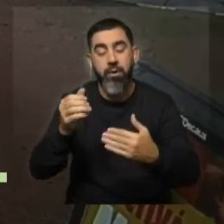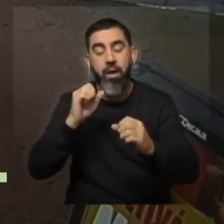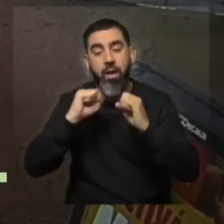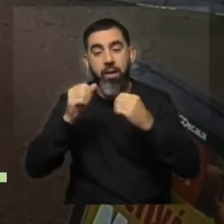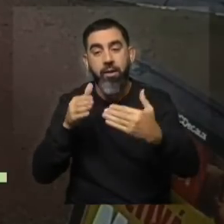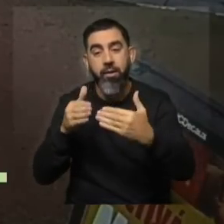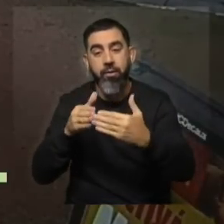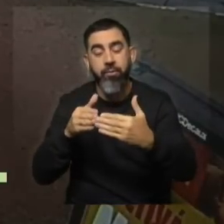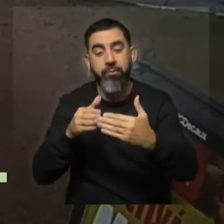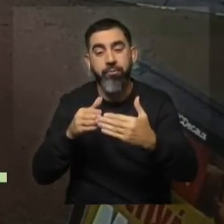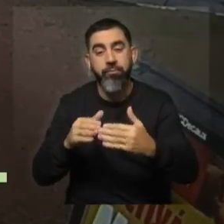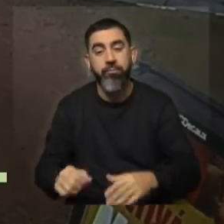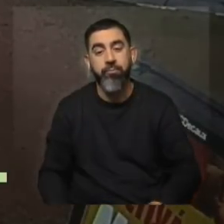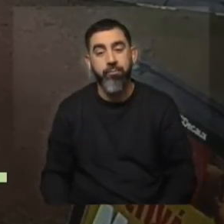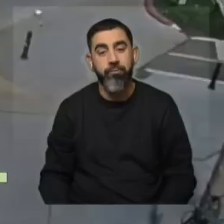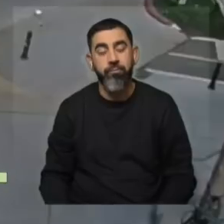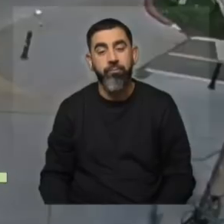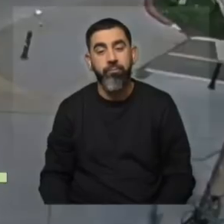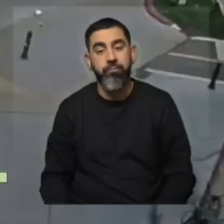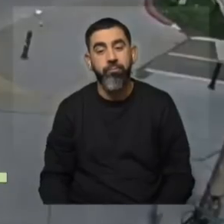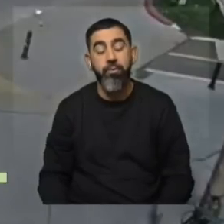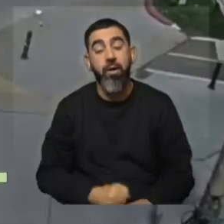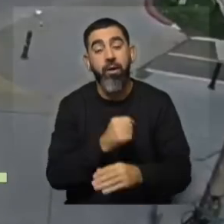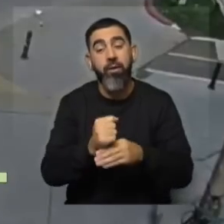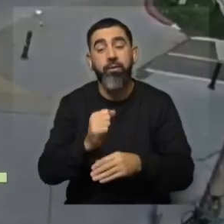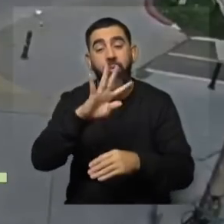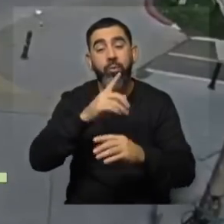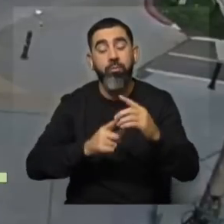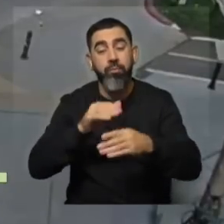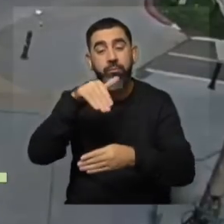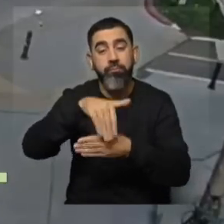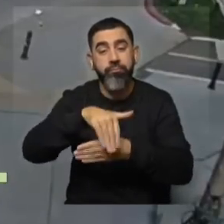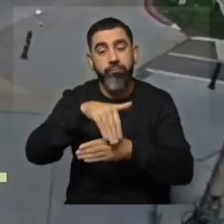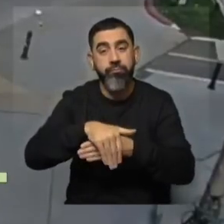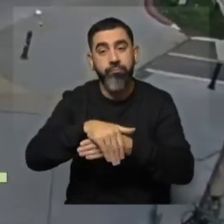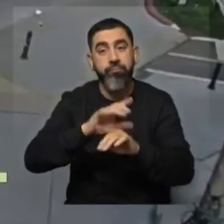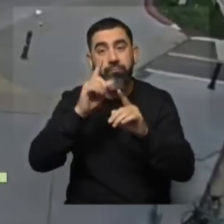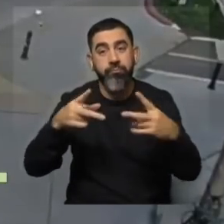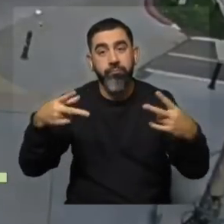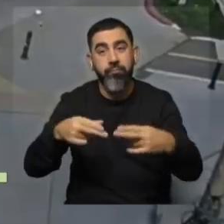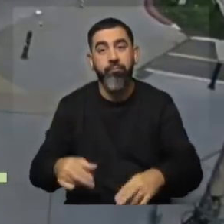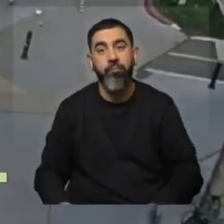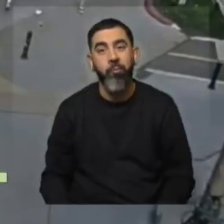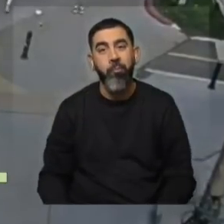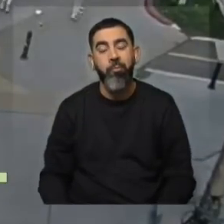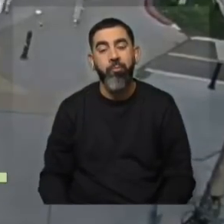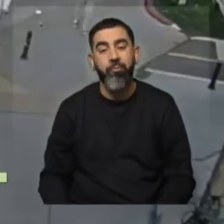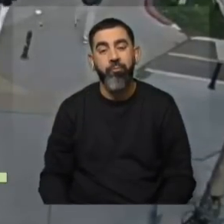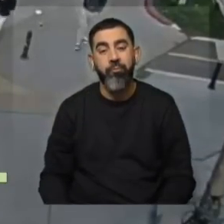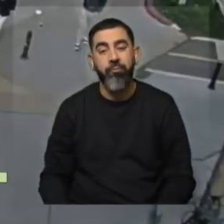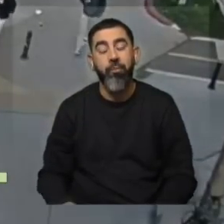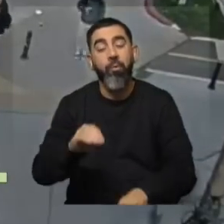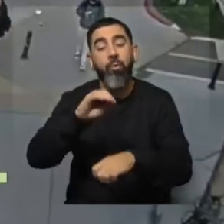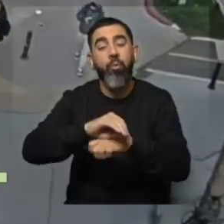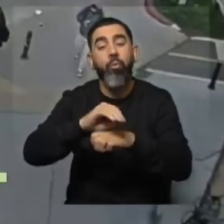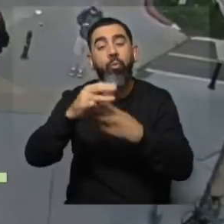Y es que Camilo Carrasco y Elías reúne no me agarré hasta las cuatro y media de la tarde por trabajos de poda Ahí va un poquito de cultura